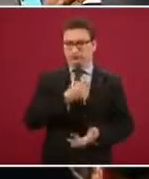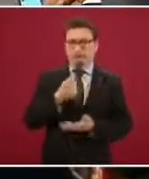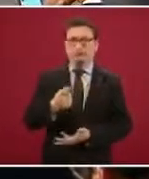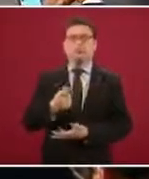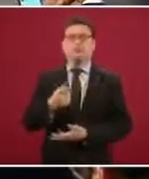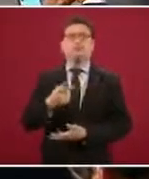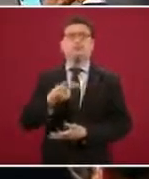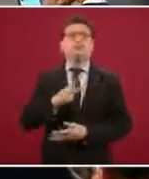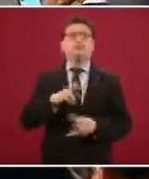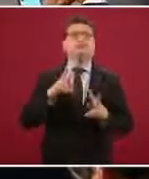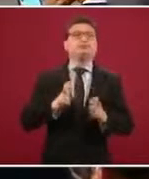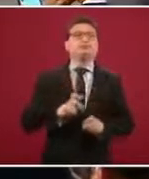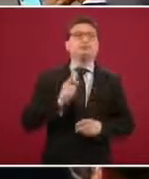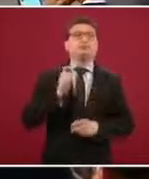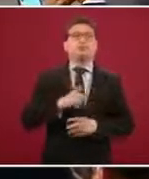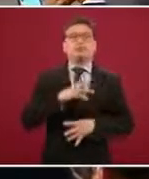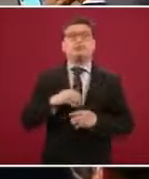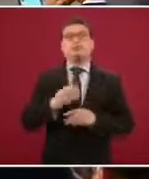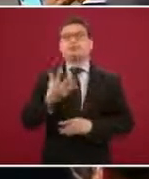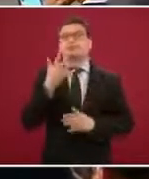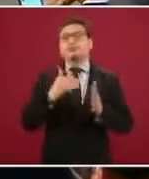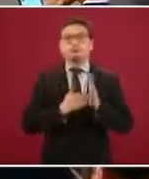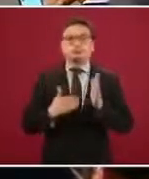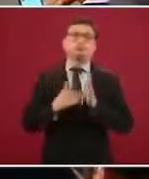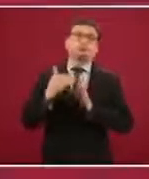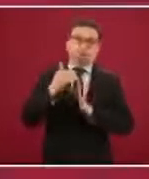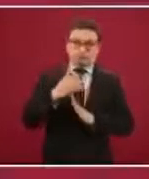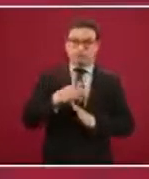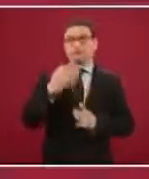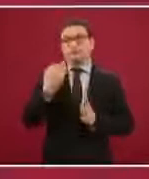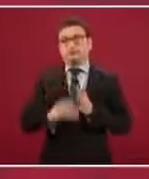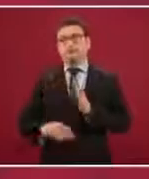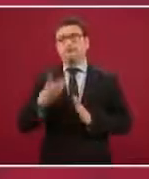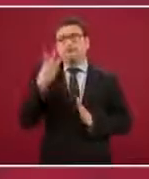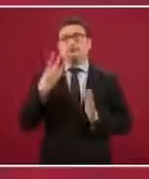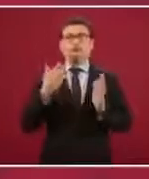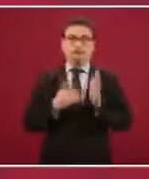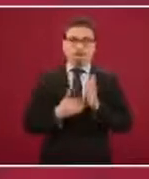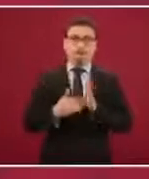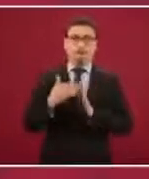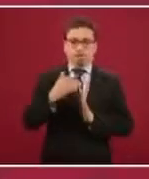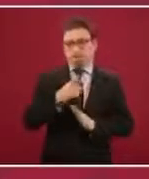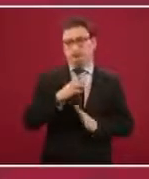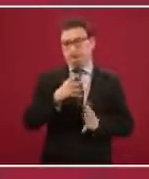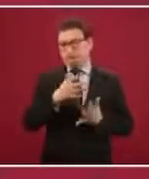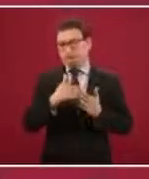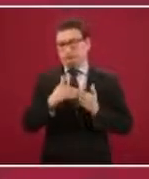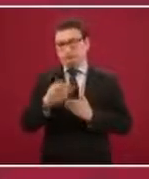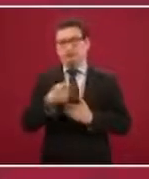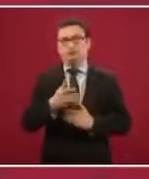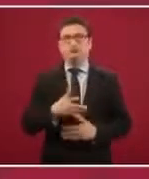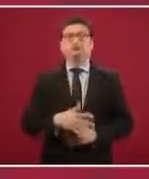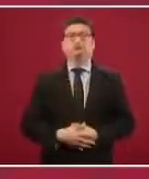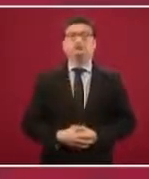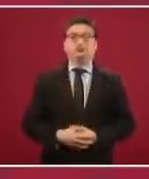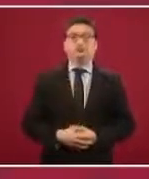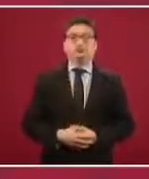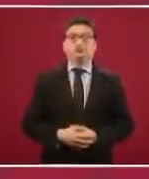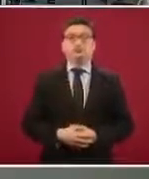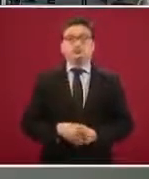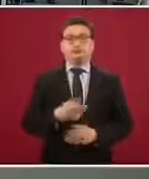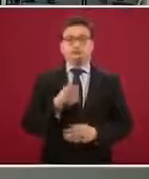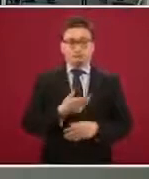asunto de cinco mil millones o sea que faltan tres mil un poco más que se está